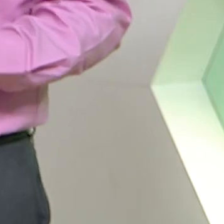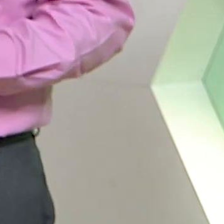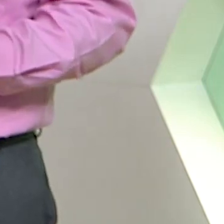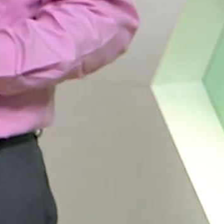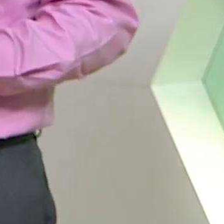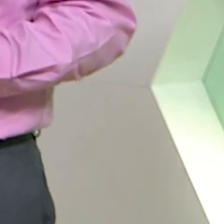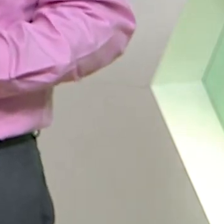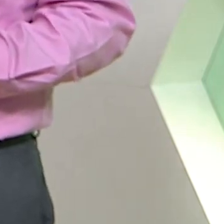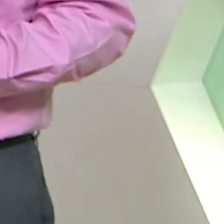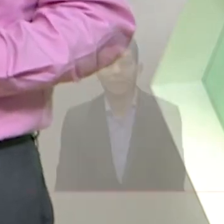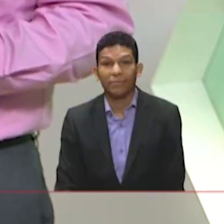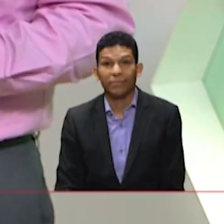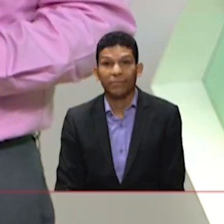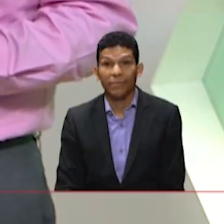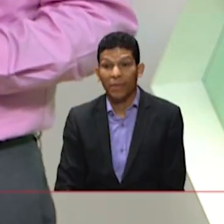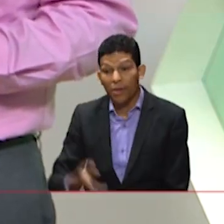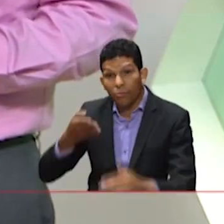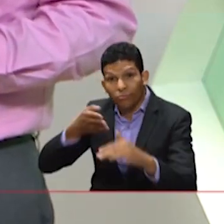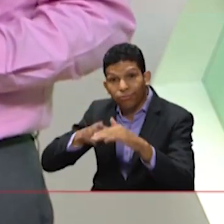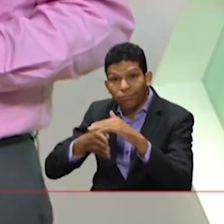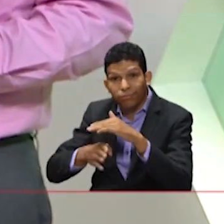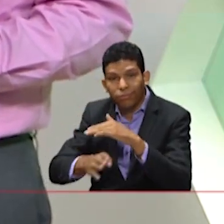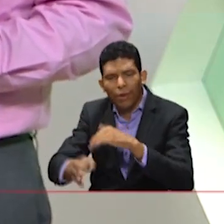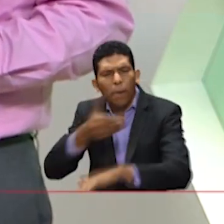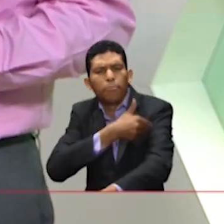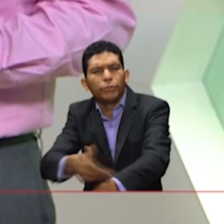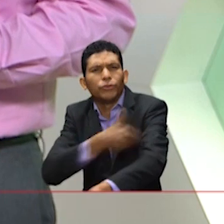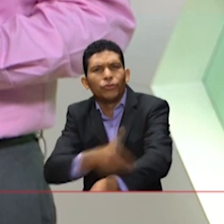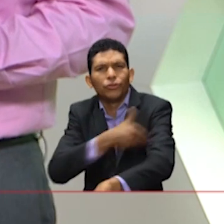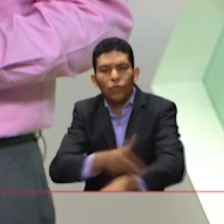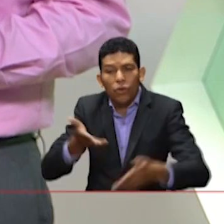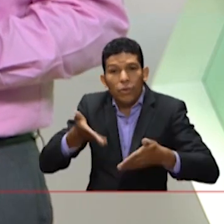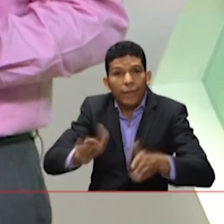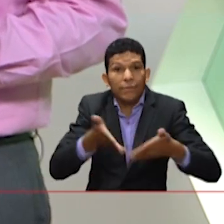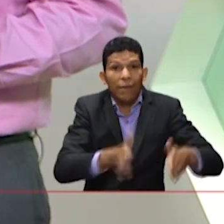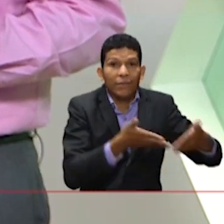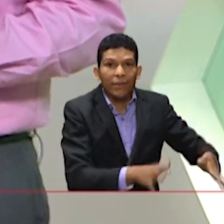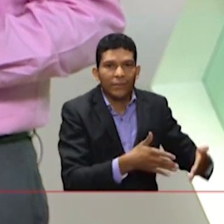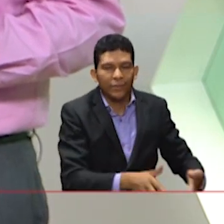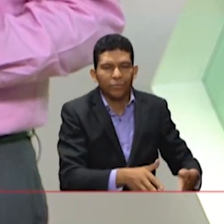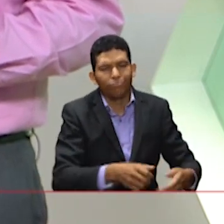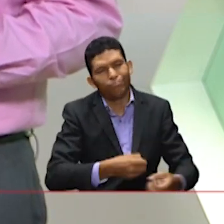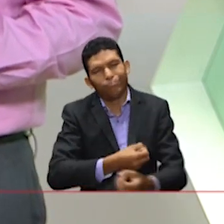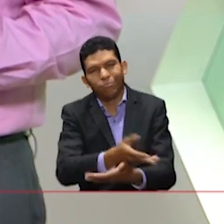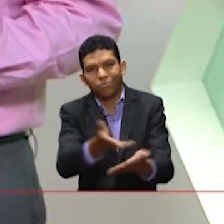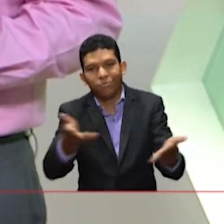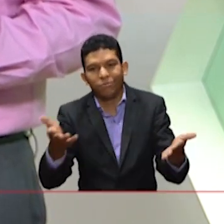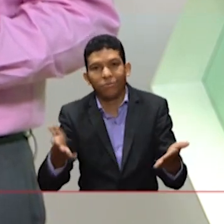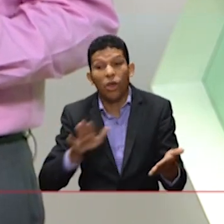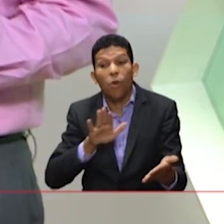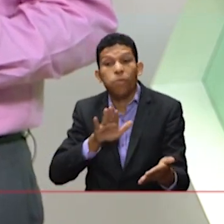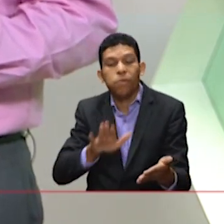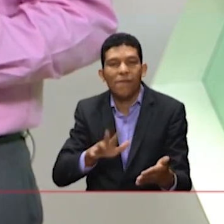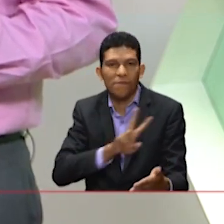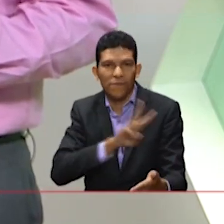¿A dónde van los millones de alevinos que produce la CBC? Pues a los ríos y humedales del valle. Por ejemplo, en